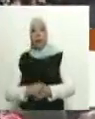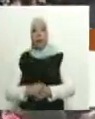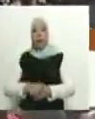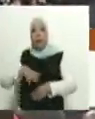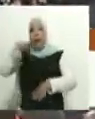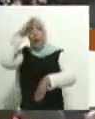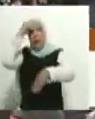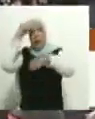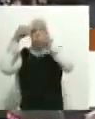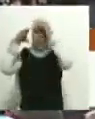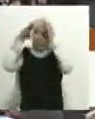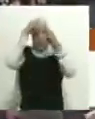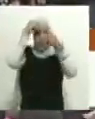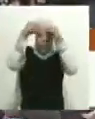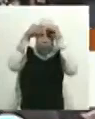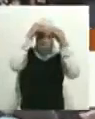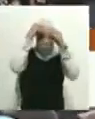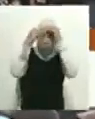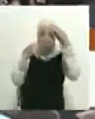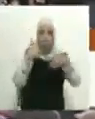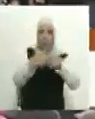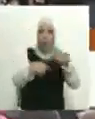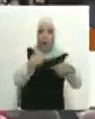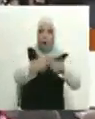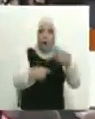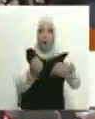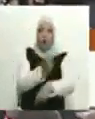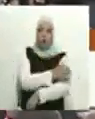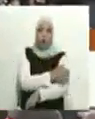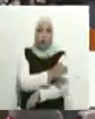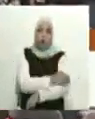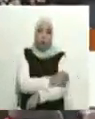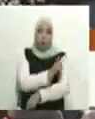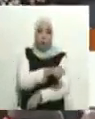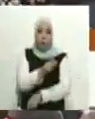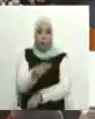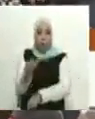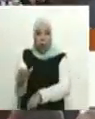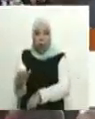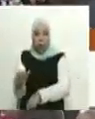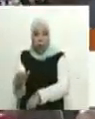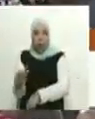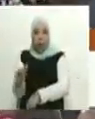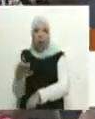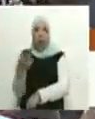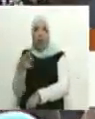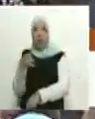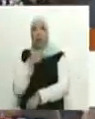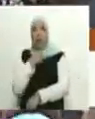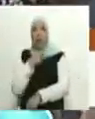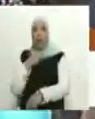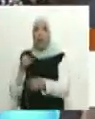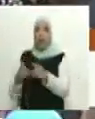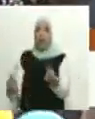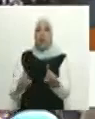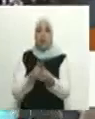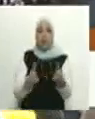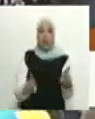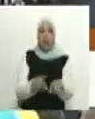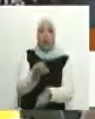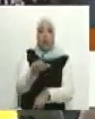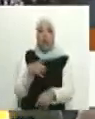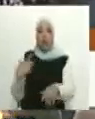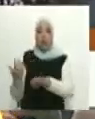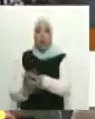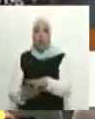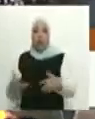aprendiendo. ¿Por qué? Porque ellos juegan a la división. Ellos juegan a que nosotros nos peleemos entre nosotros.